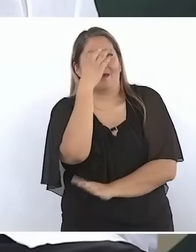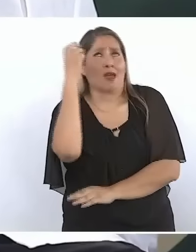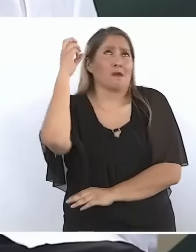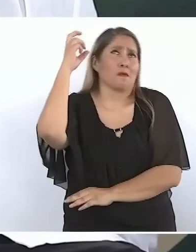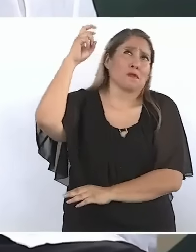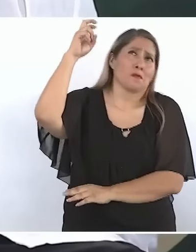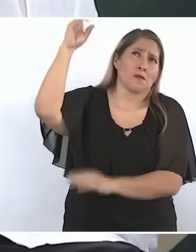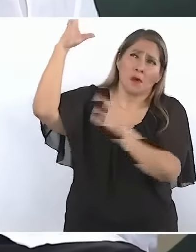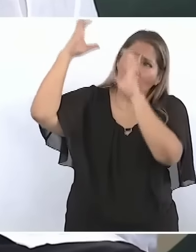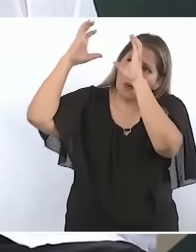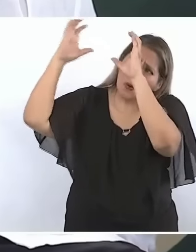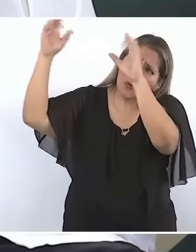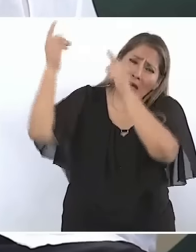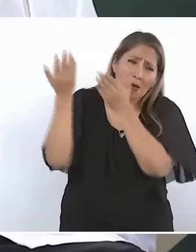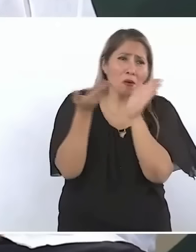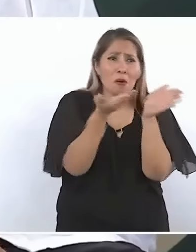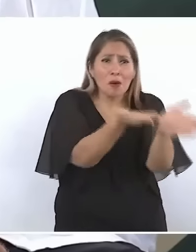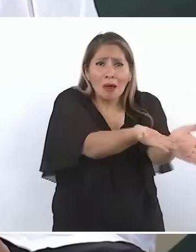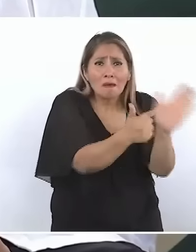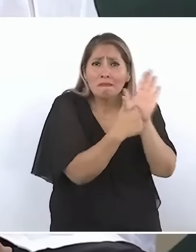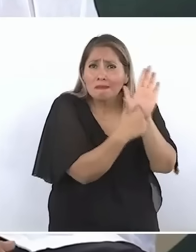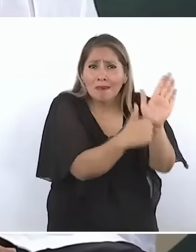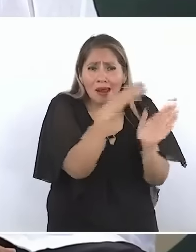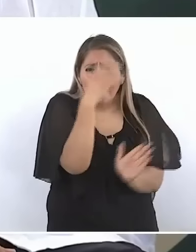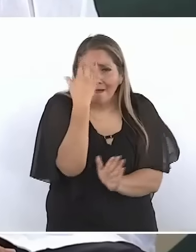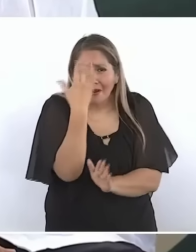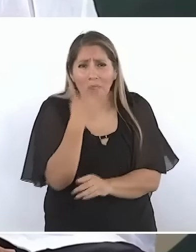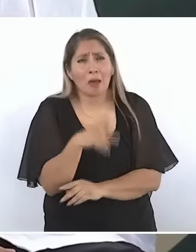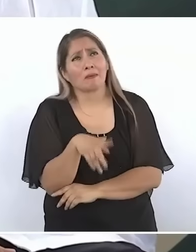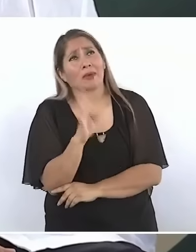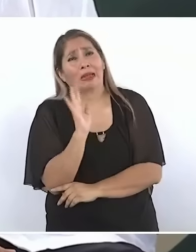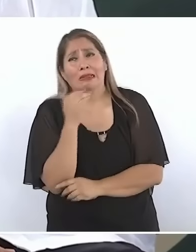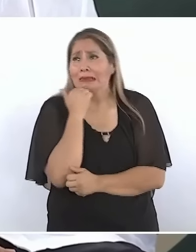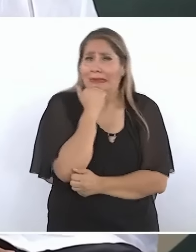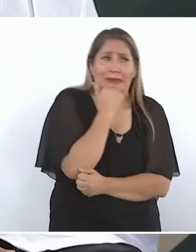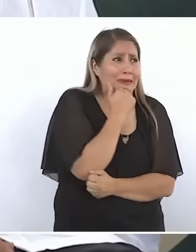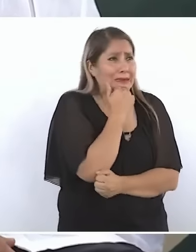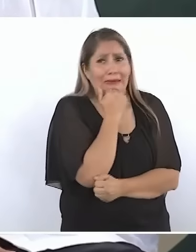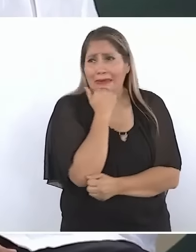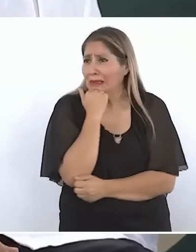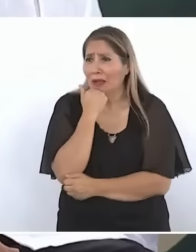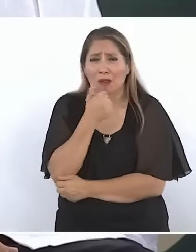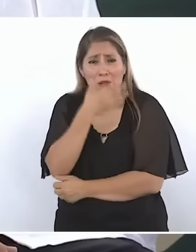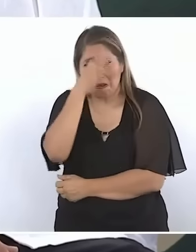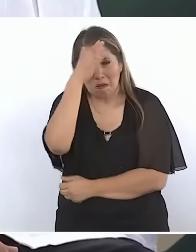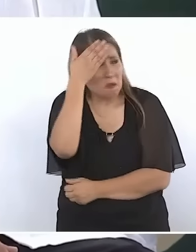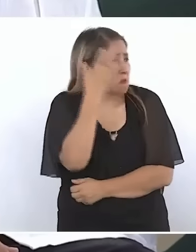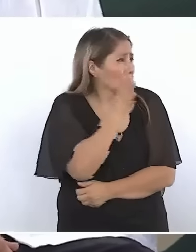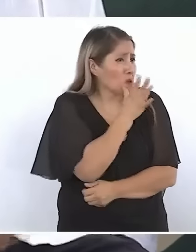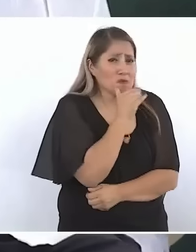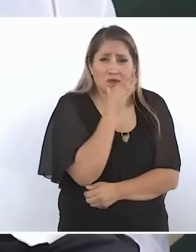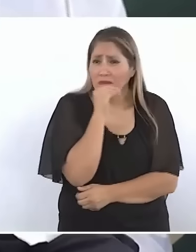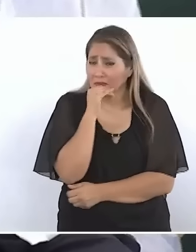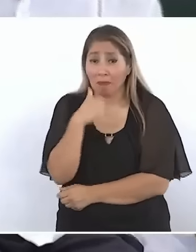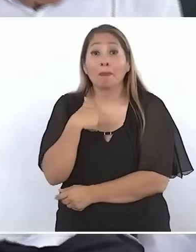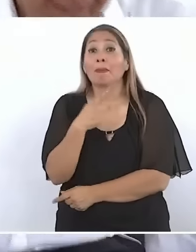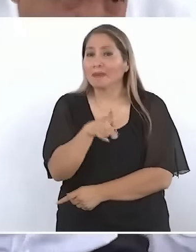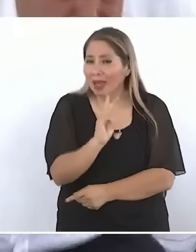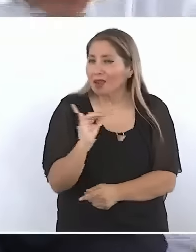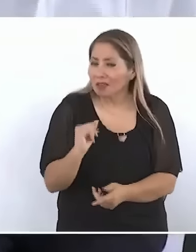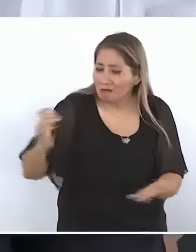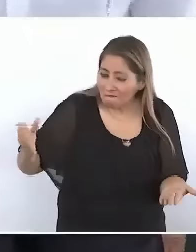Yo soñaba con enseñarle la foto, pero se me hacía que no lo iba a lograr. Pero mire, Dios está vivo y